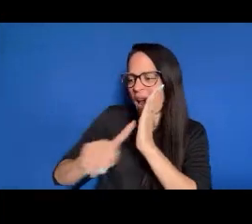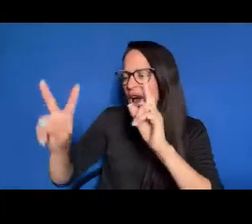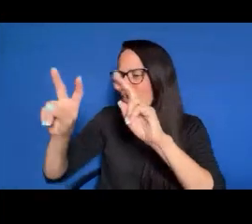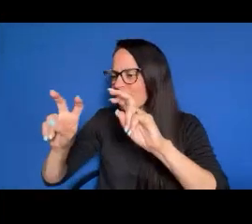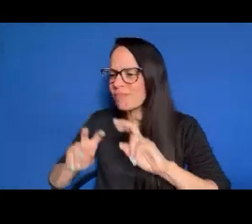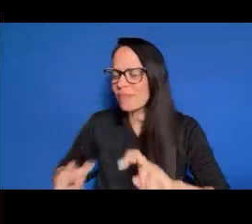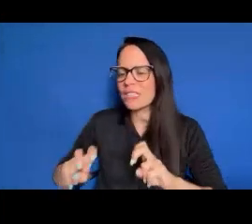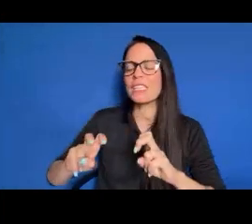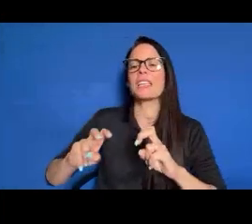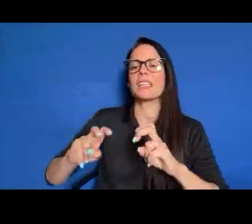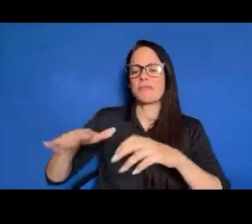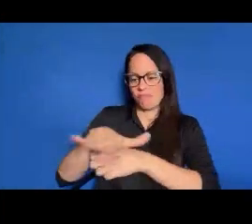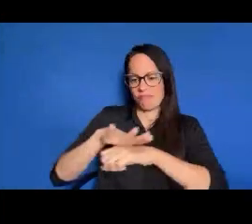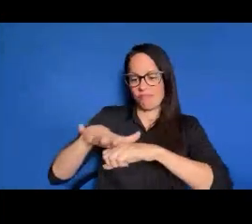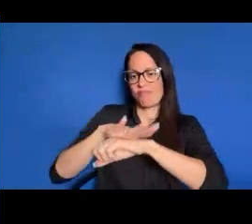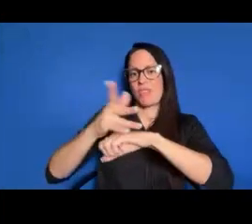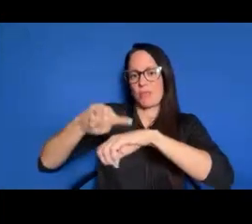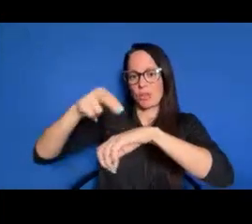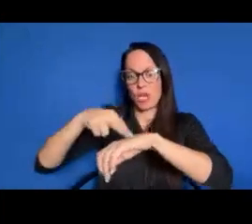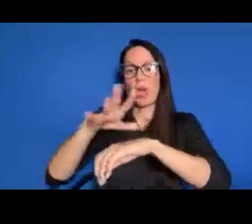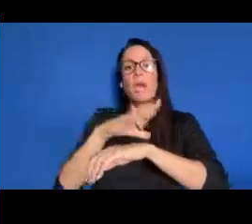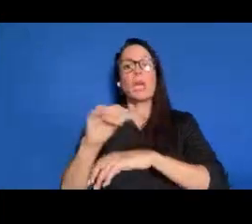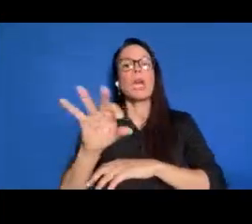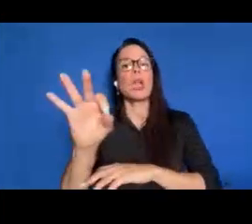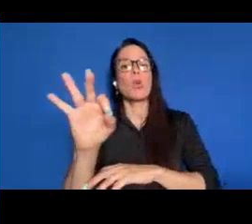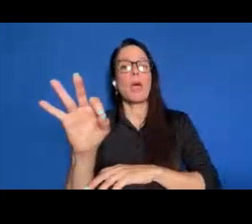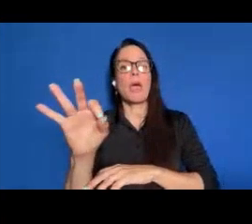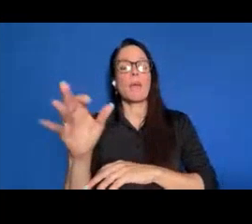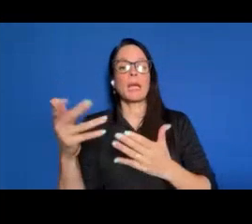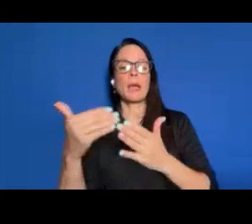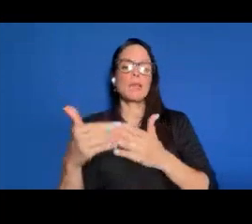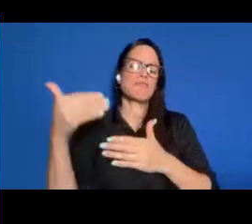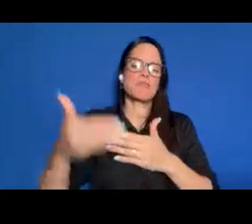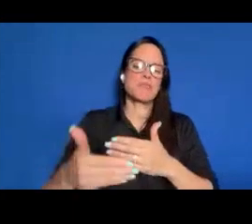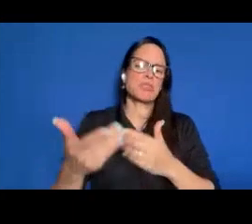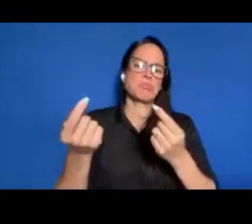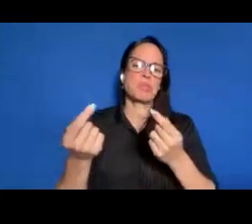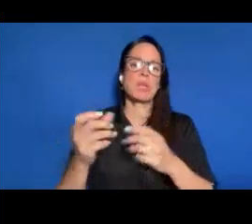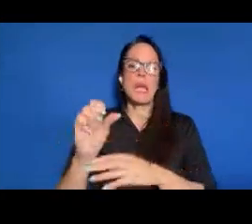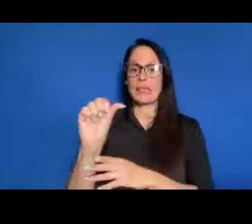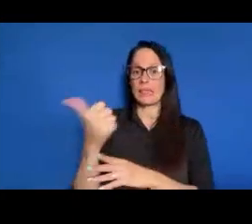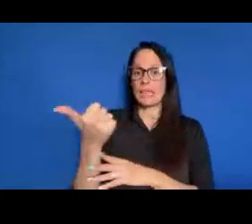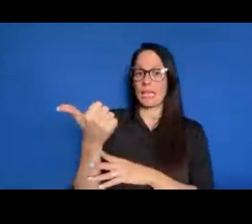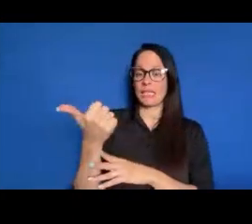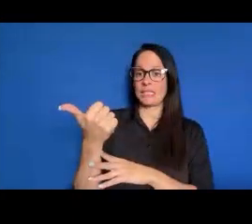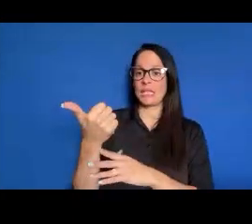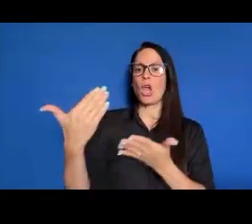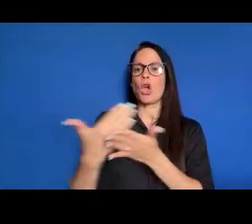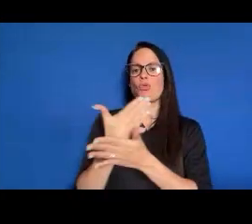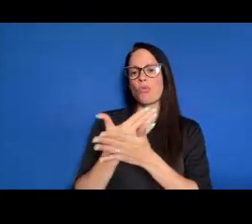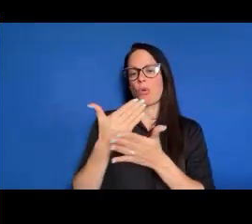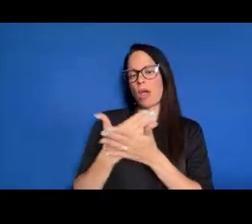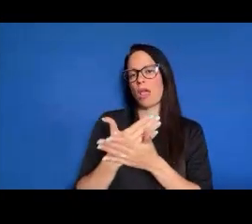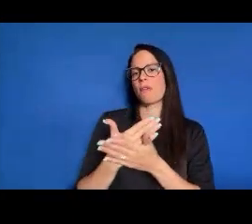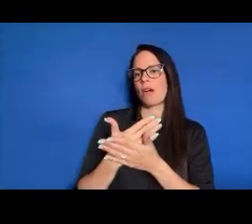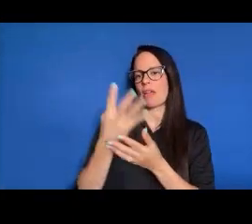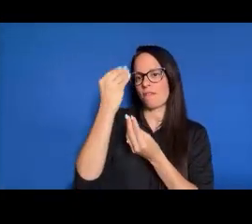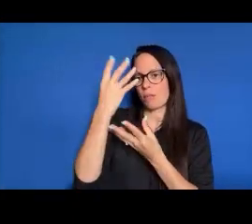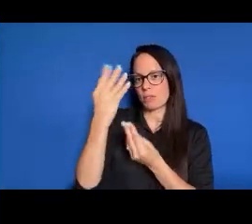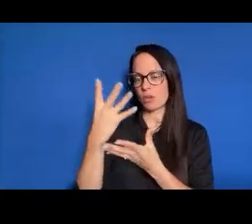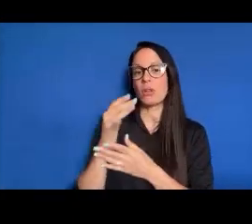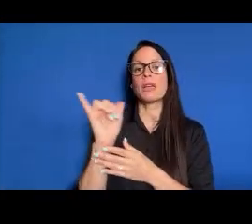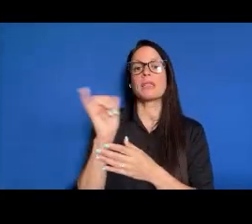recomendadas a aprobar. Y 9, próximos pasos. 10, asuntos nuevos. Se tiene informe financiero de los fondos